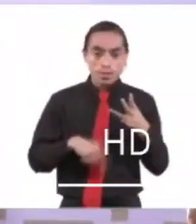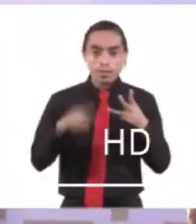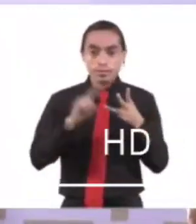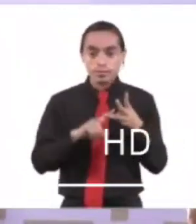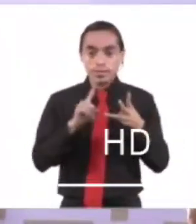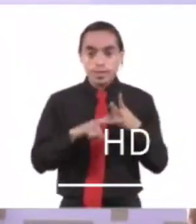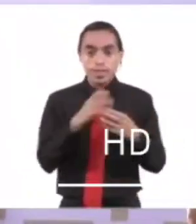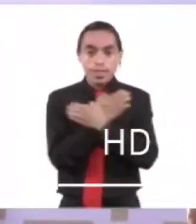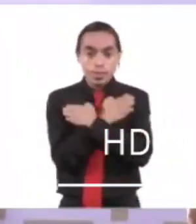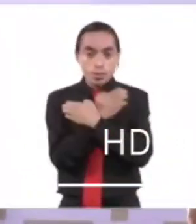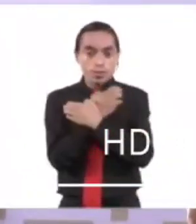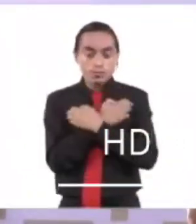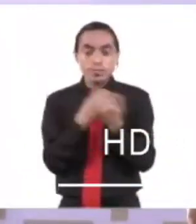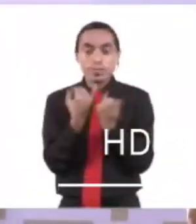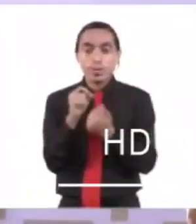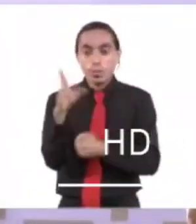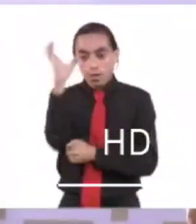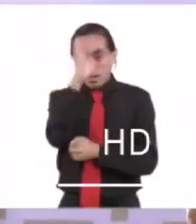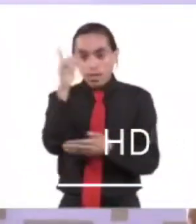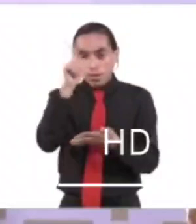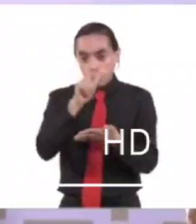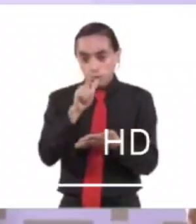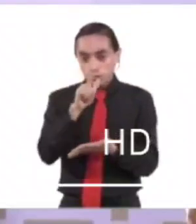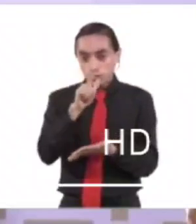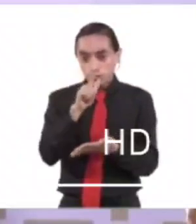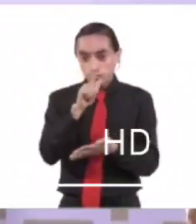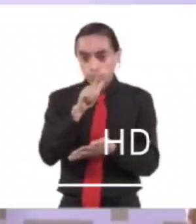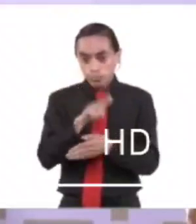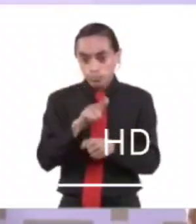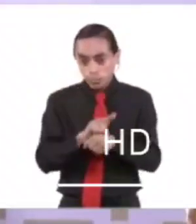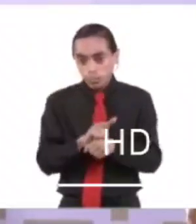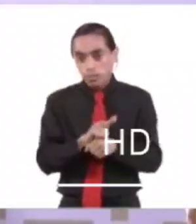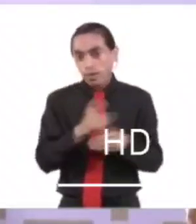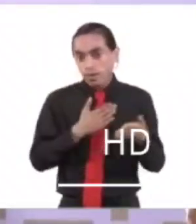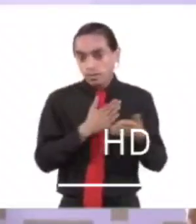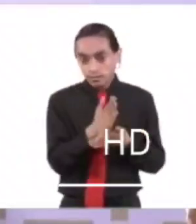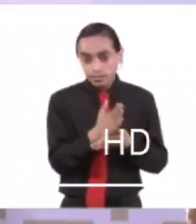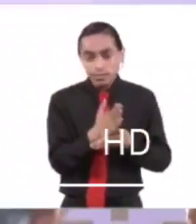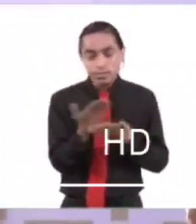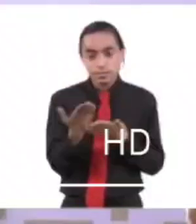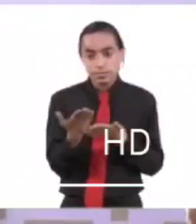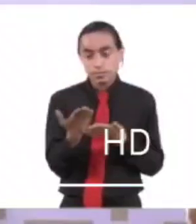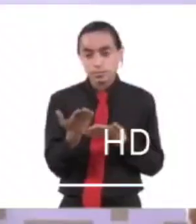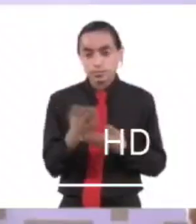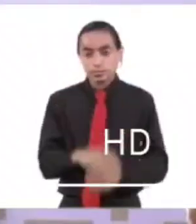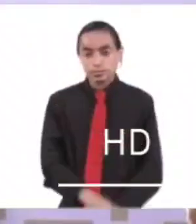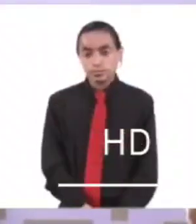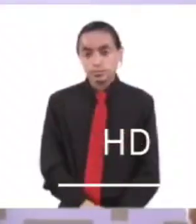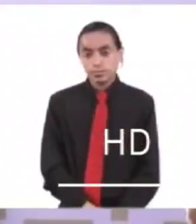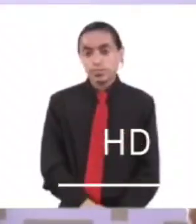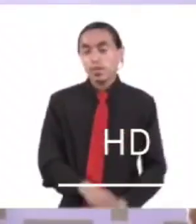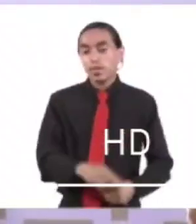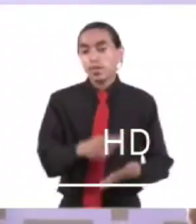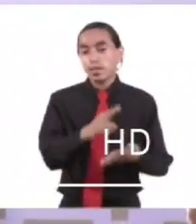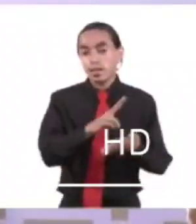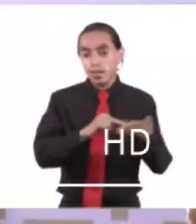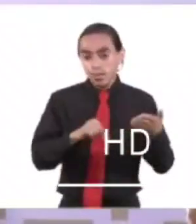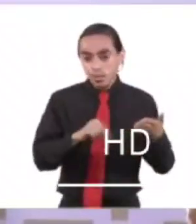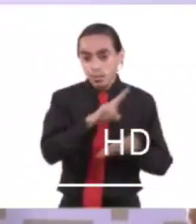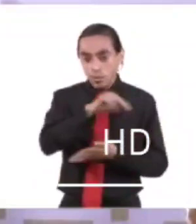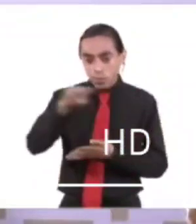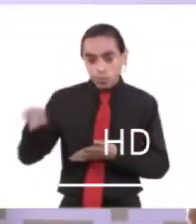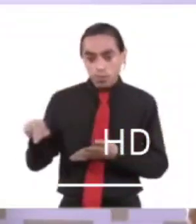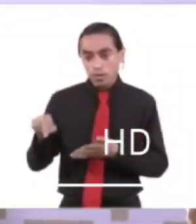educación, pues hubiera acceso a la cultura, hubiera acceso a la formación musical, de la pintura, como